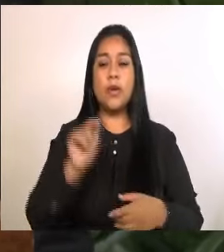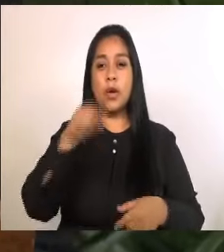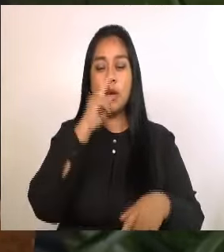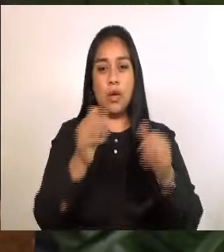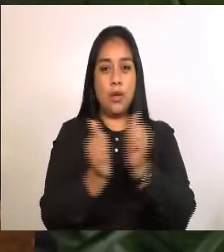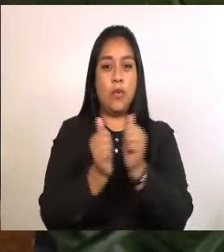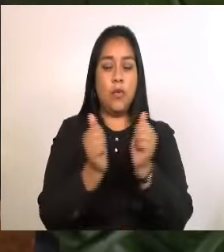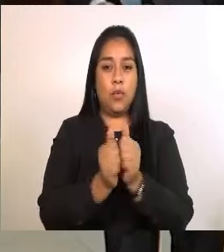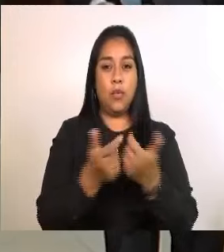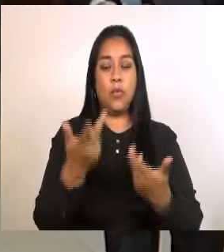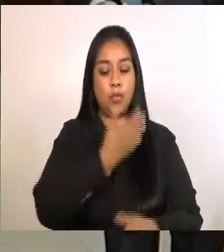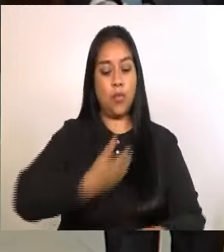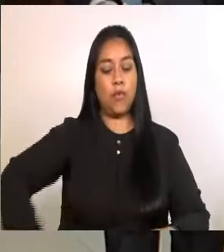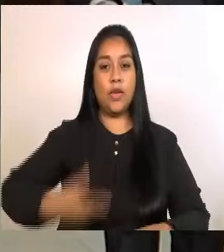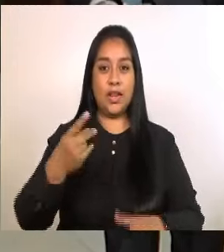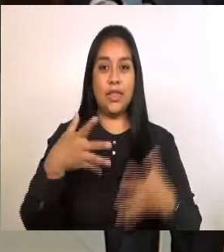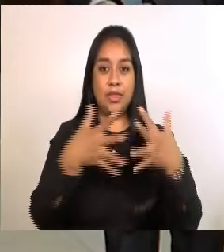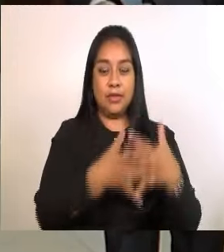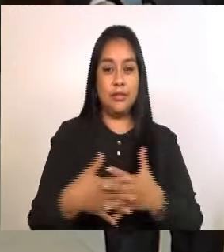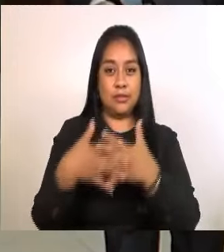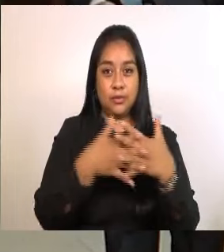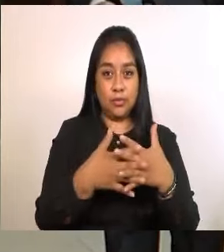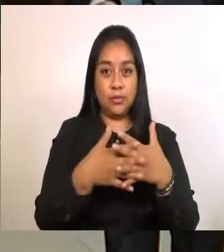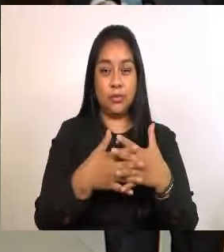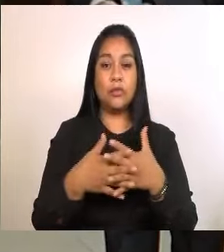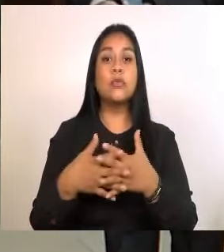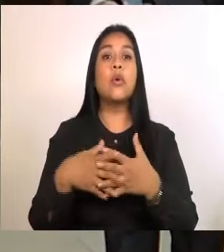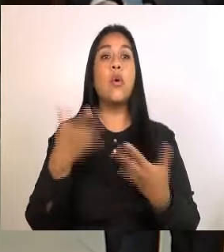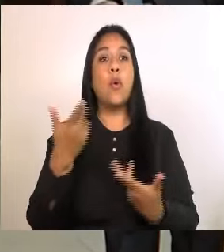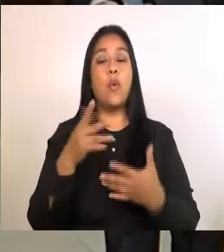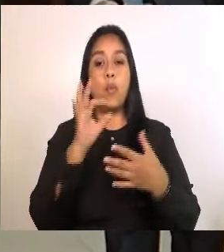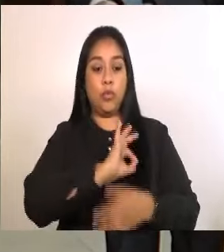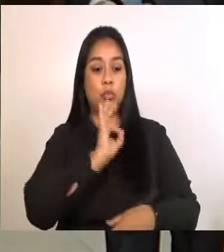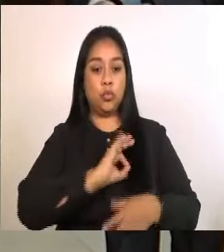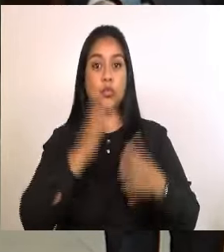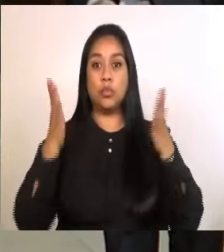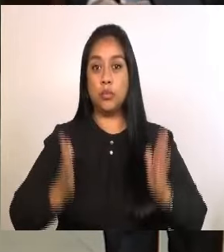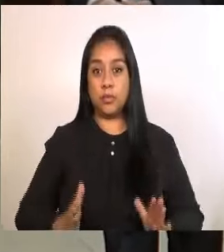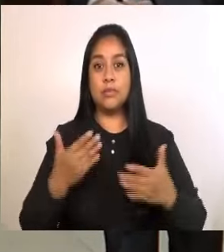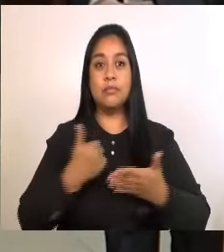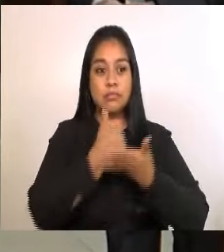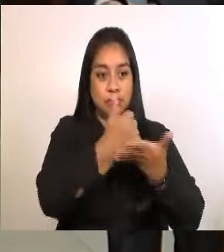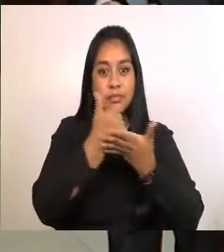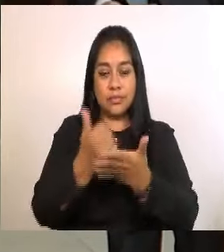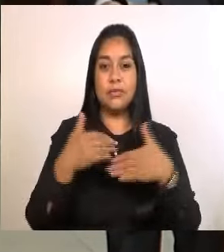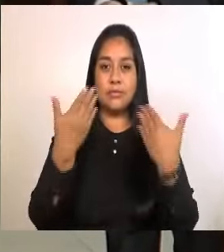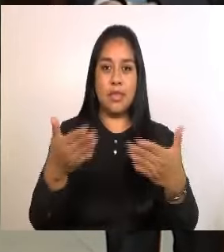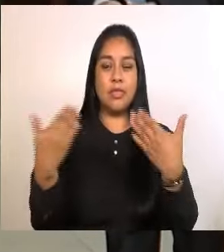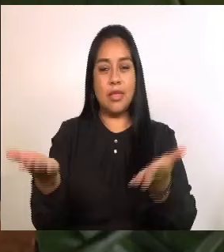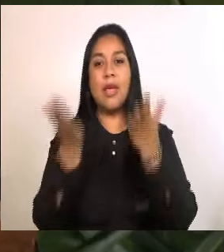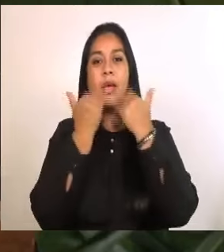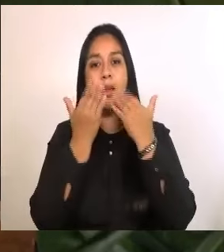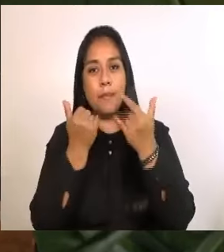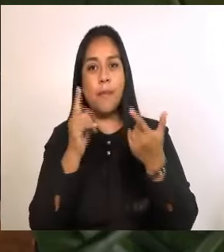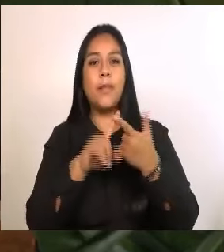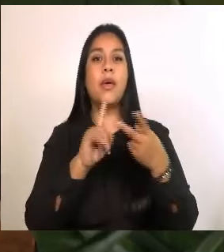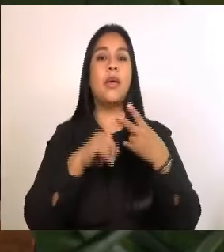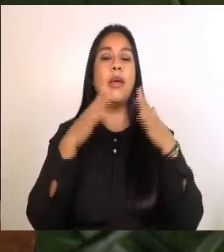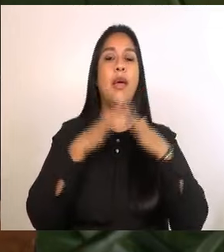Unidos, a las organizaciones y socios humanitarios estaremos brindando alimento,